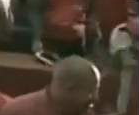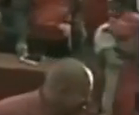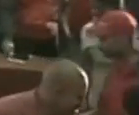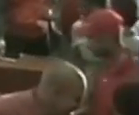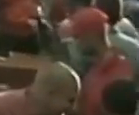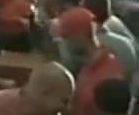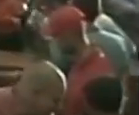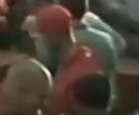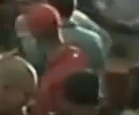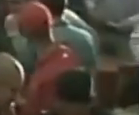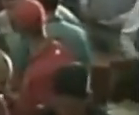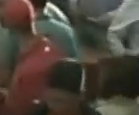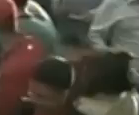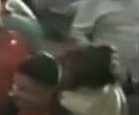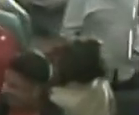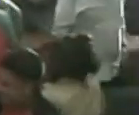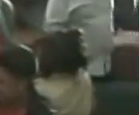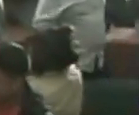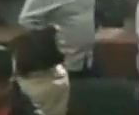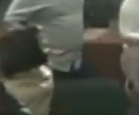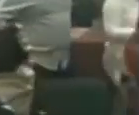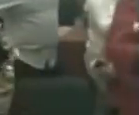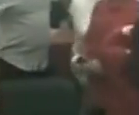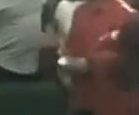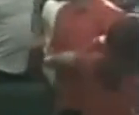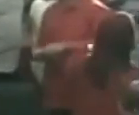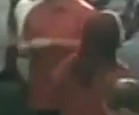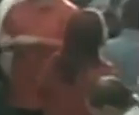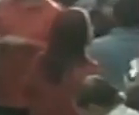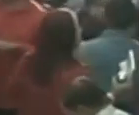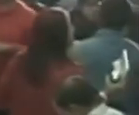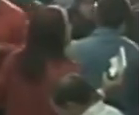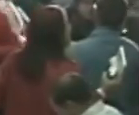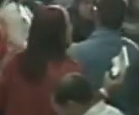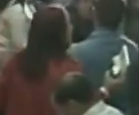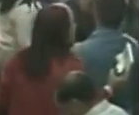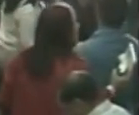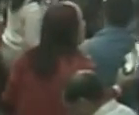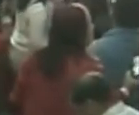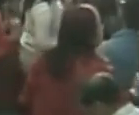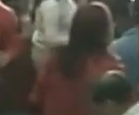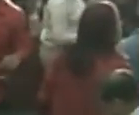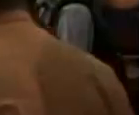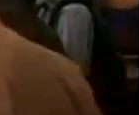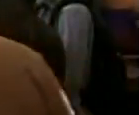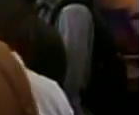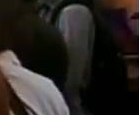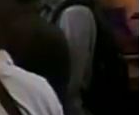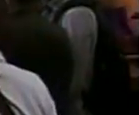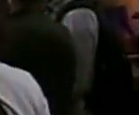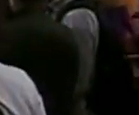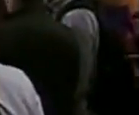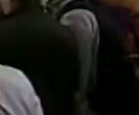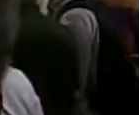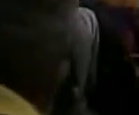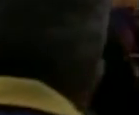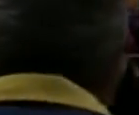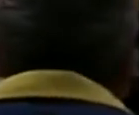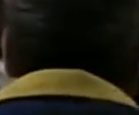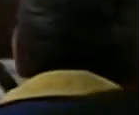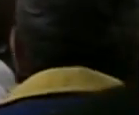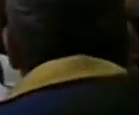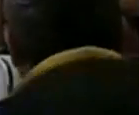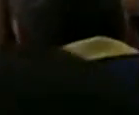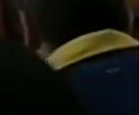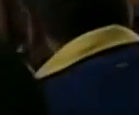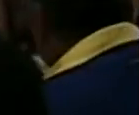de Caracas. Y por último, el primer vicepresidente del Partido Socialista Unido de Venezuela, Diosdado Cabello, también ha convocado a todas